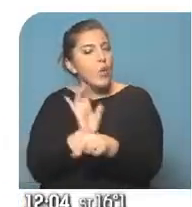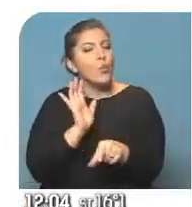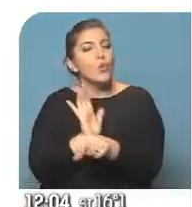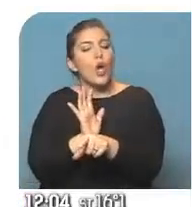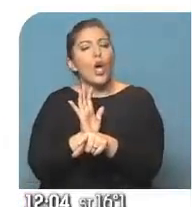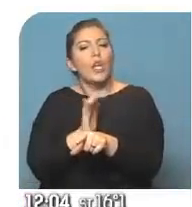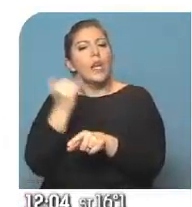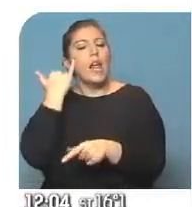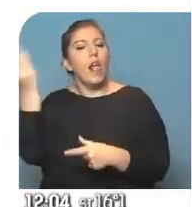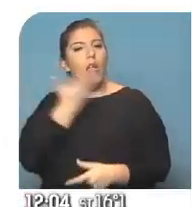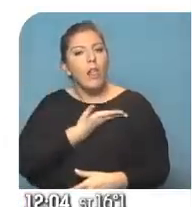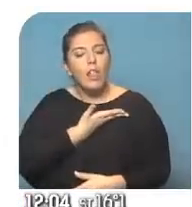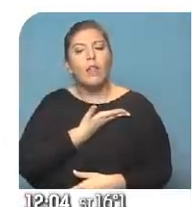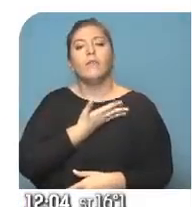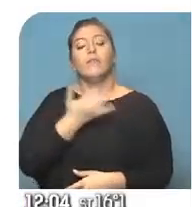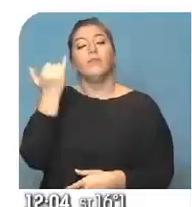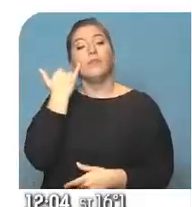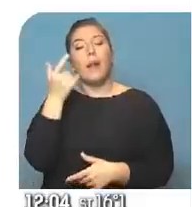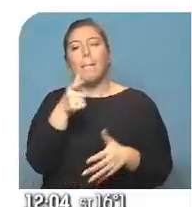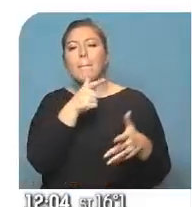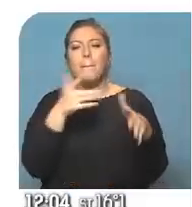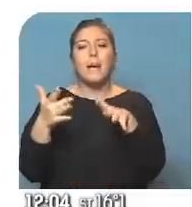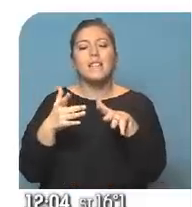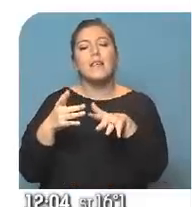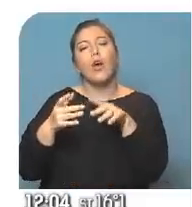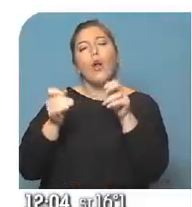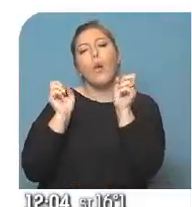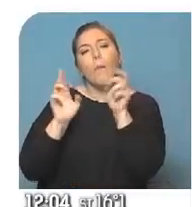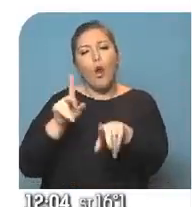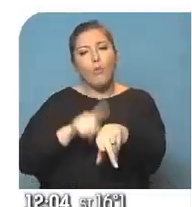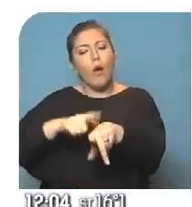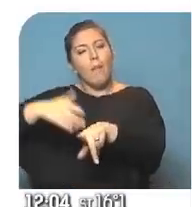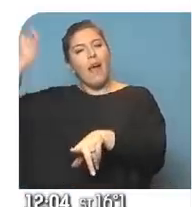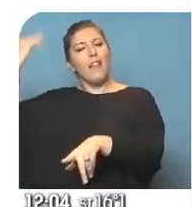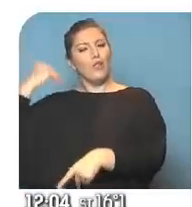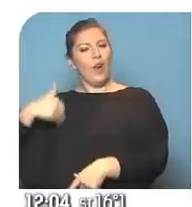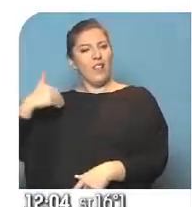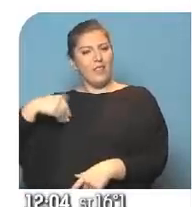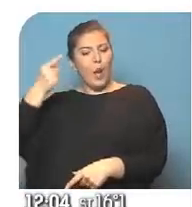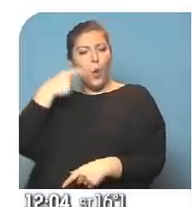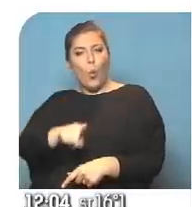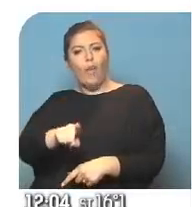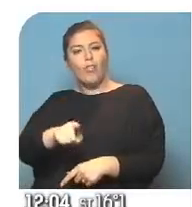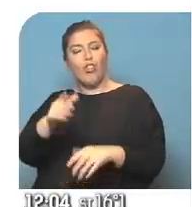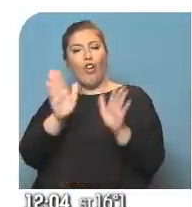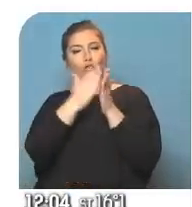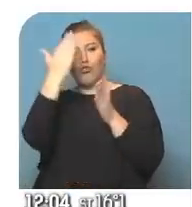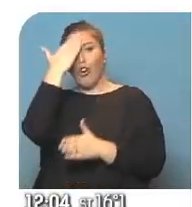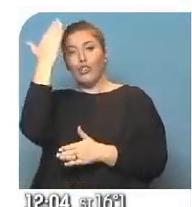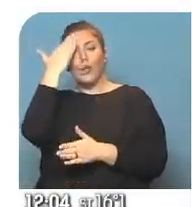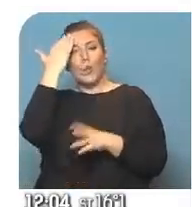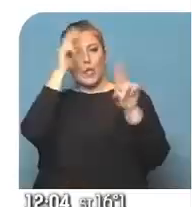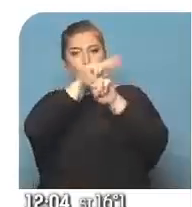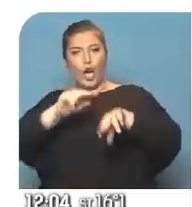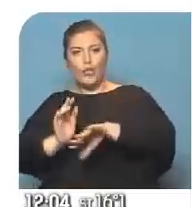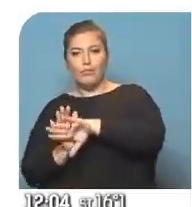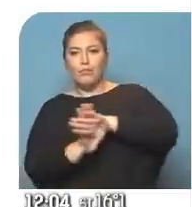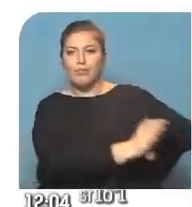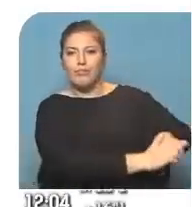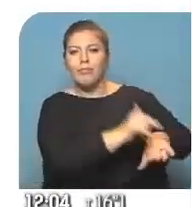hostigamiento, semeja lo que ocurría en las peores épocas de la Argentina, cuando justamente la Constitución no estaba vigente en